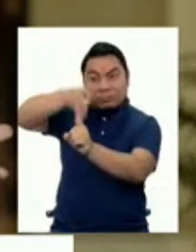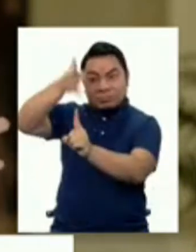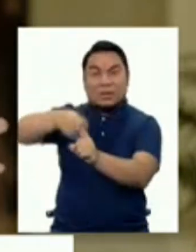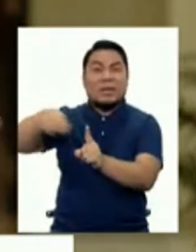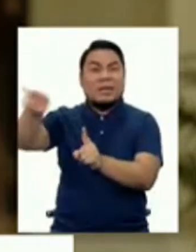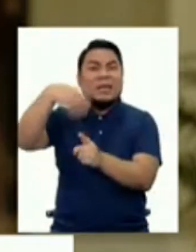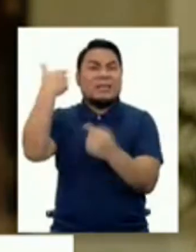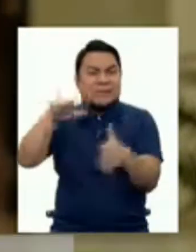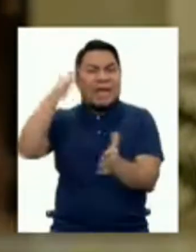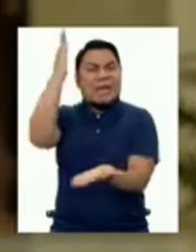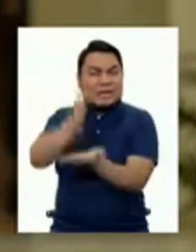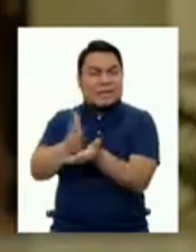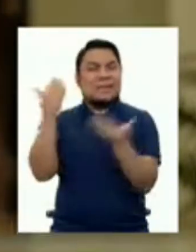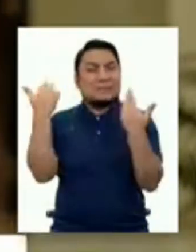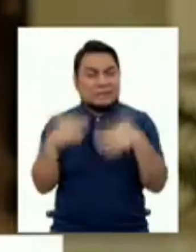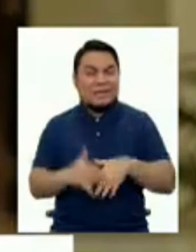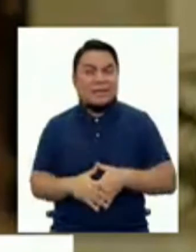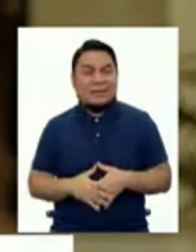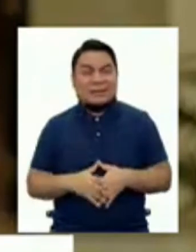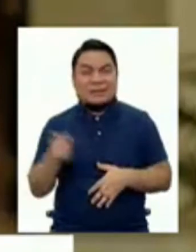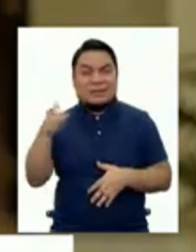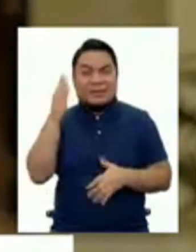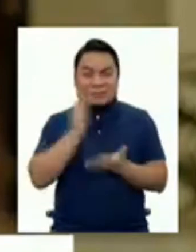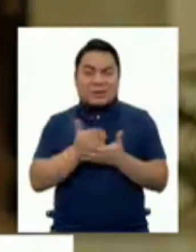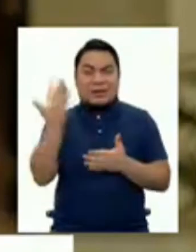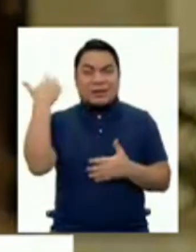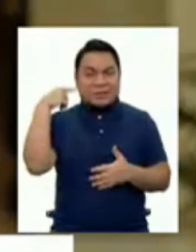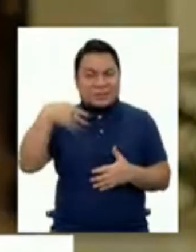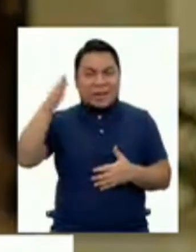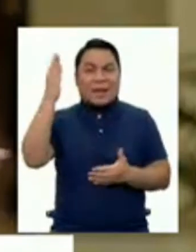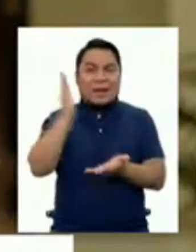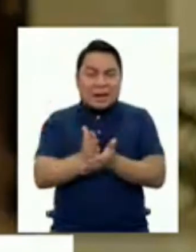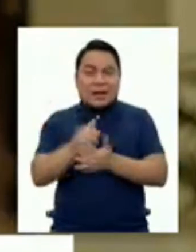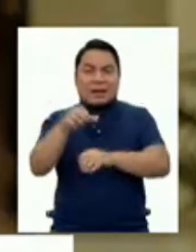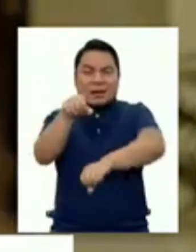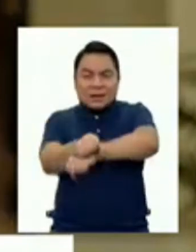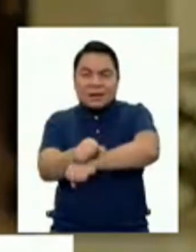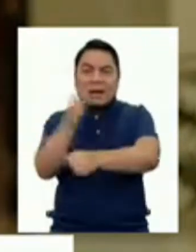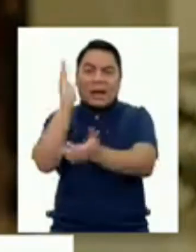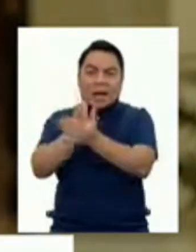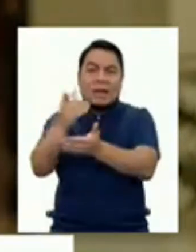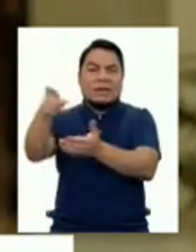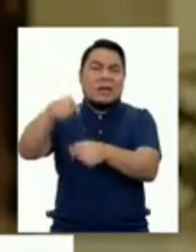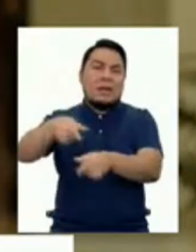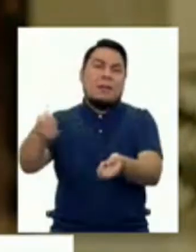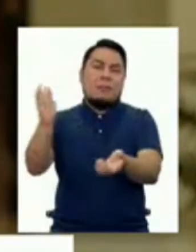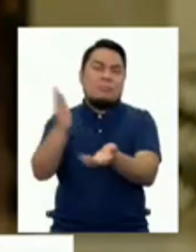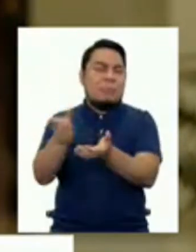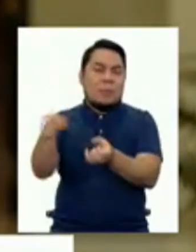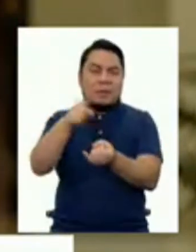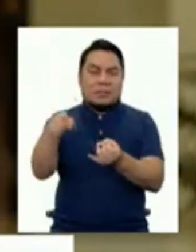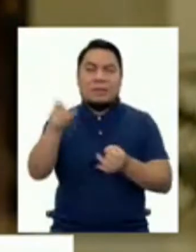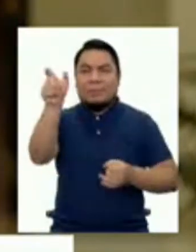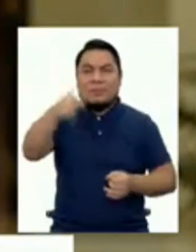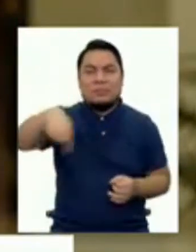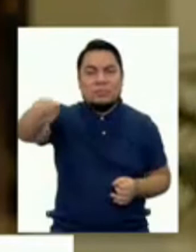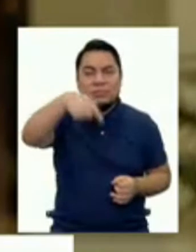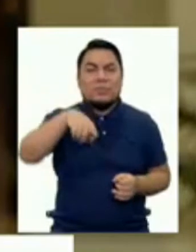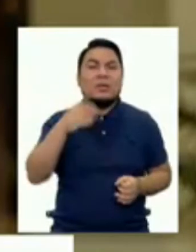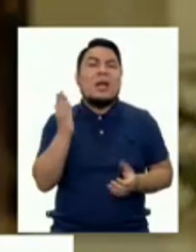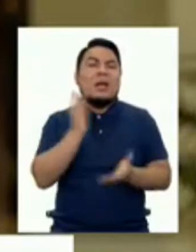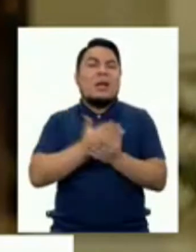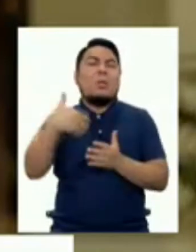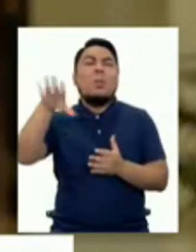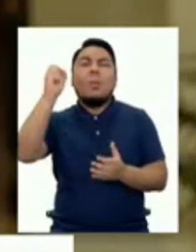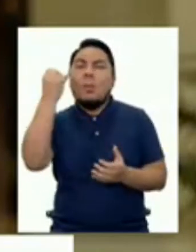sentencia. Claro que según sentencia podría revertirse, pero ya hay una sentencia de un ciudadano por un delito